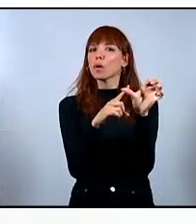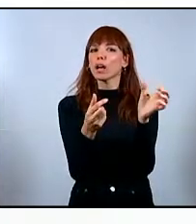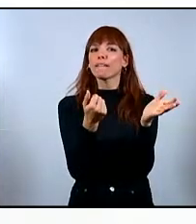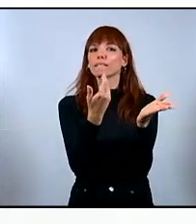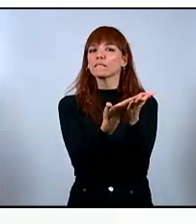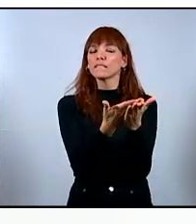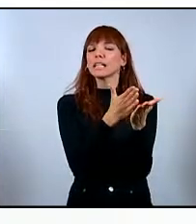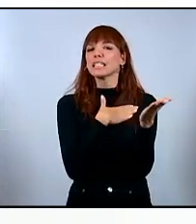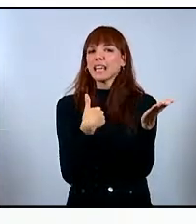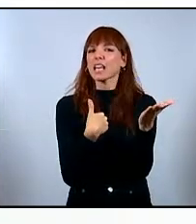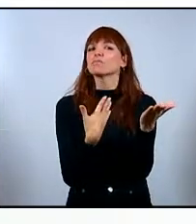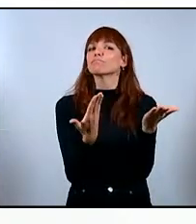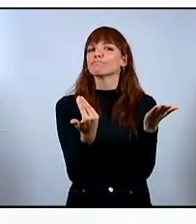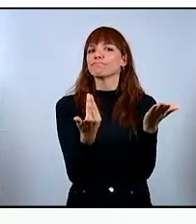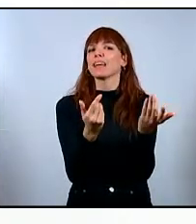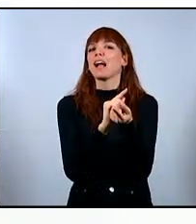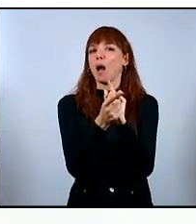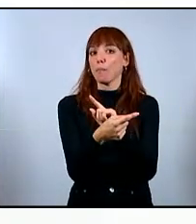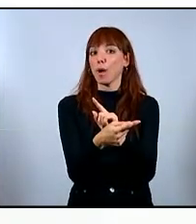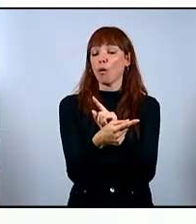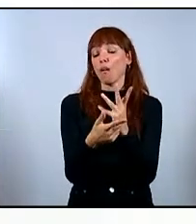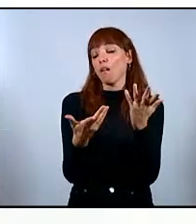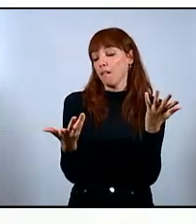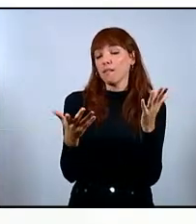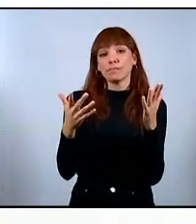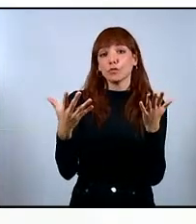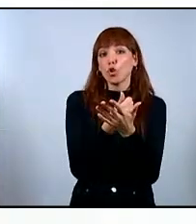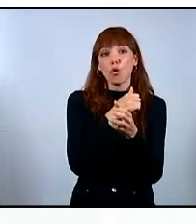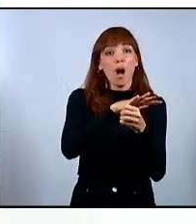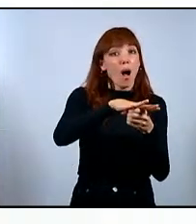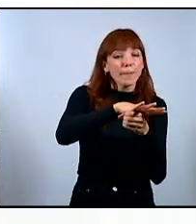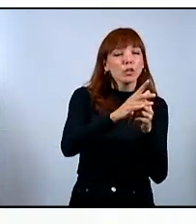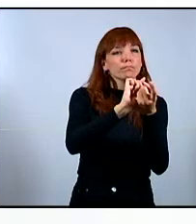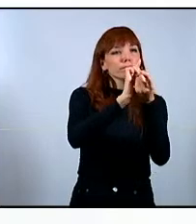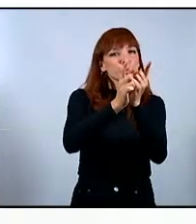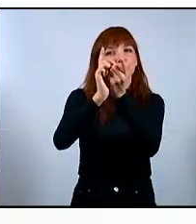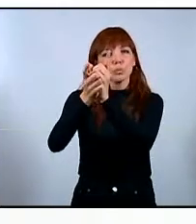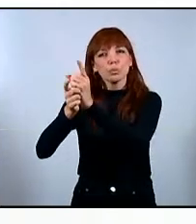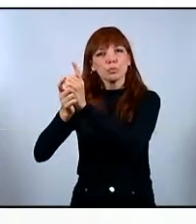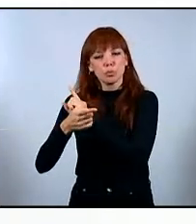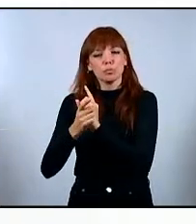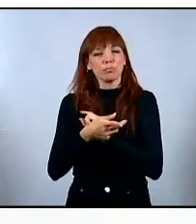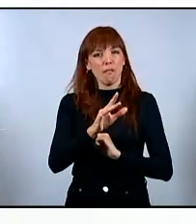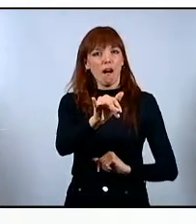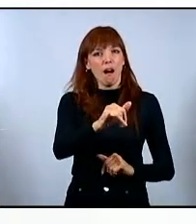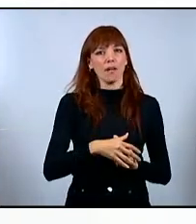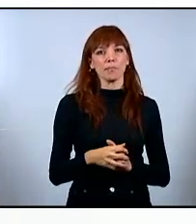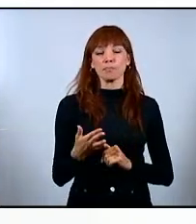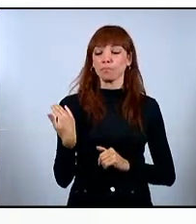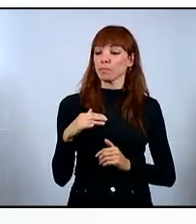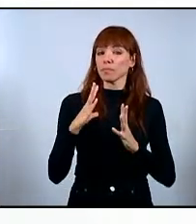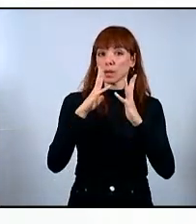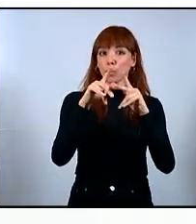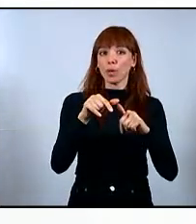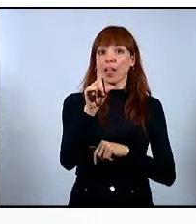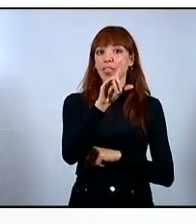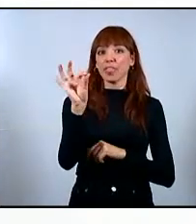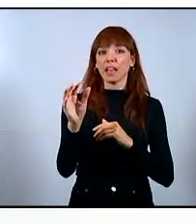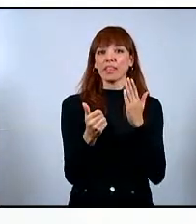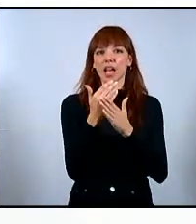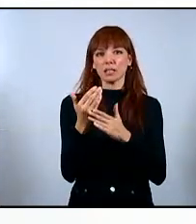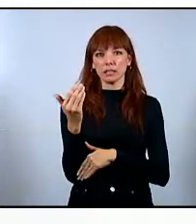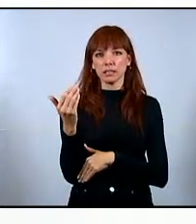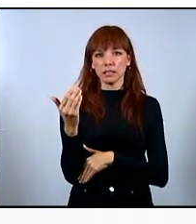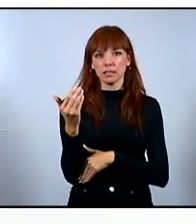cambio y cambio tiene que ver en todos los ámbitos y en todos los sectores. Han pasado 100 días, nosotros no